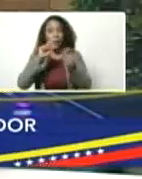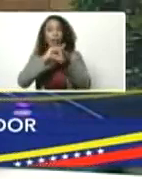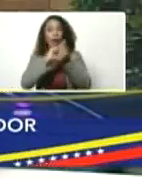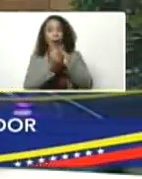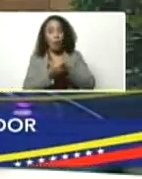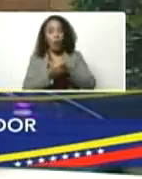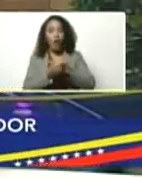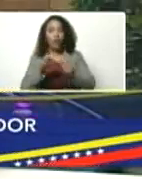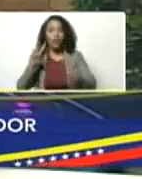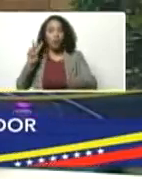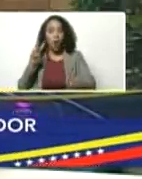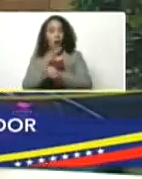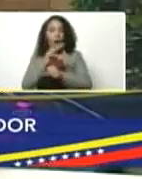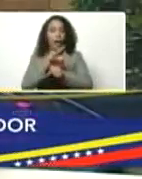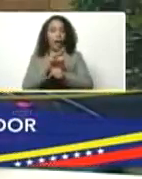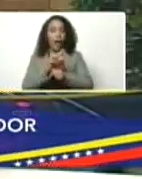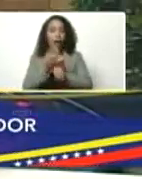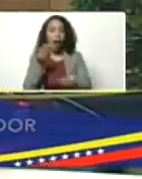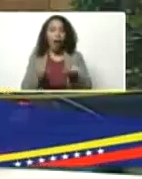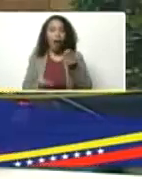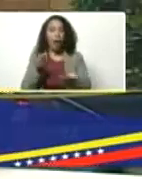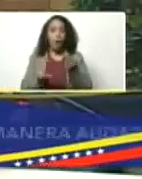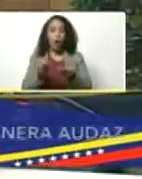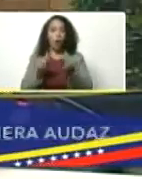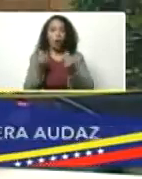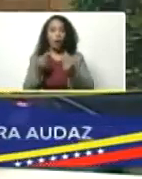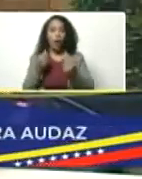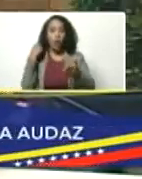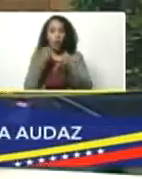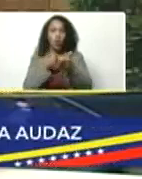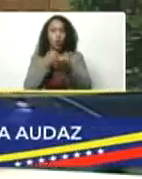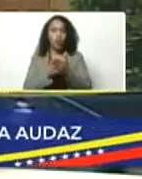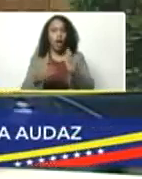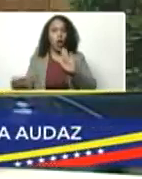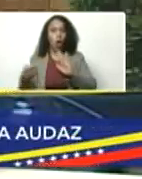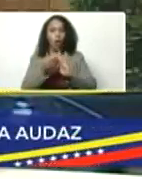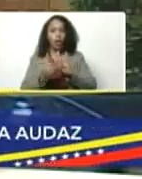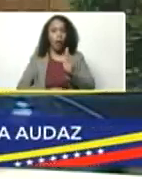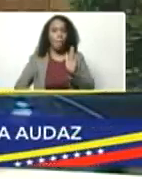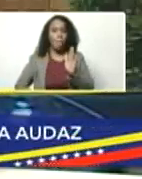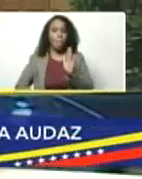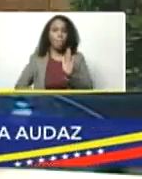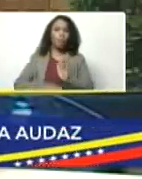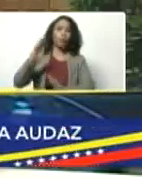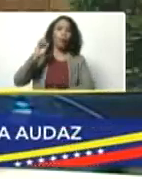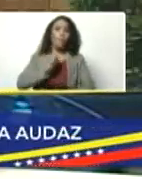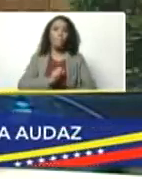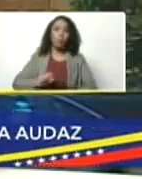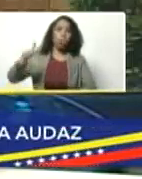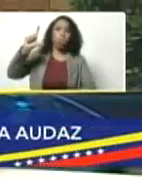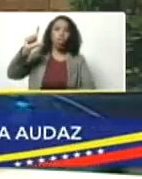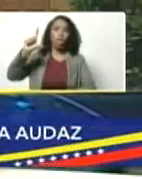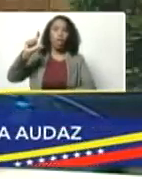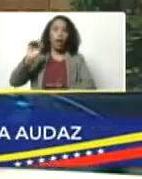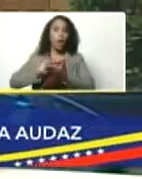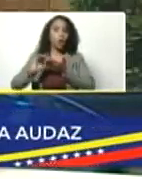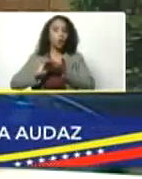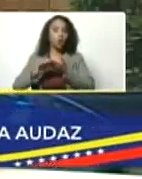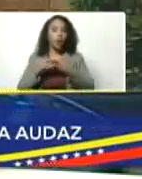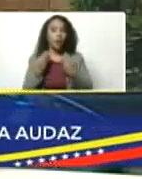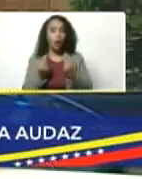de vulnerar la estabilidad económica y la lucha contra la inflación y la recuperación económica,